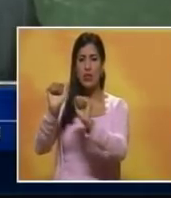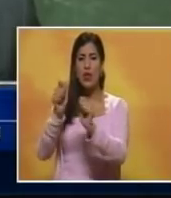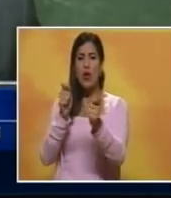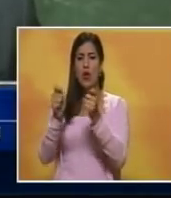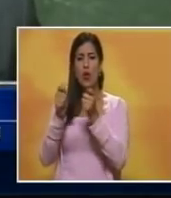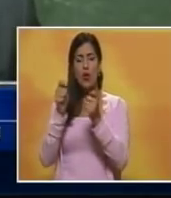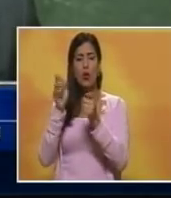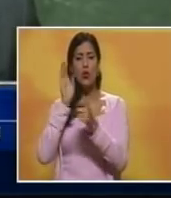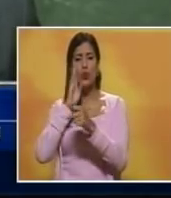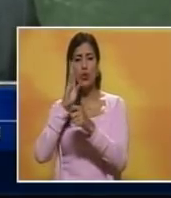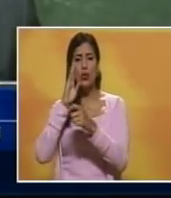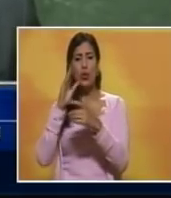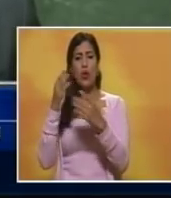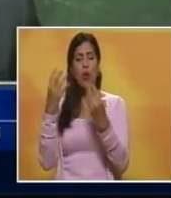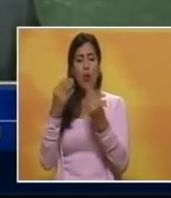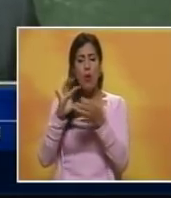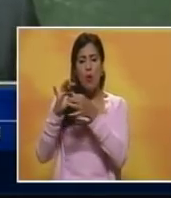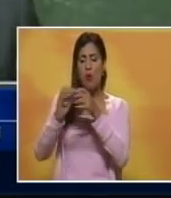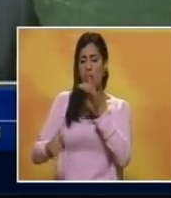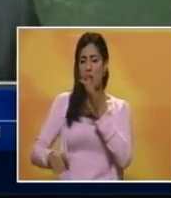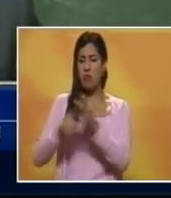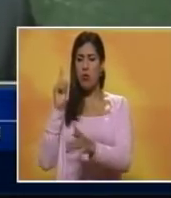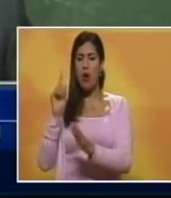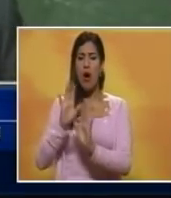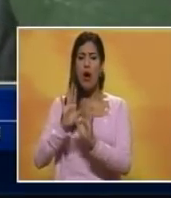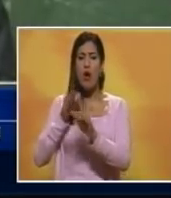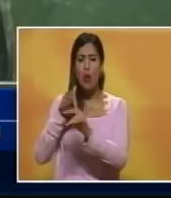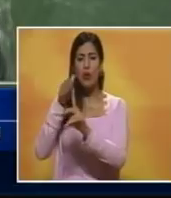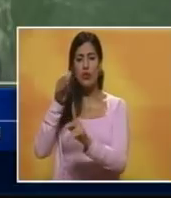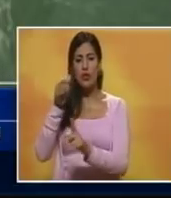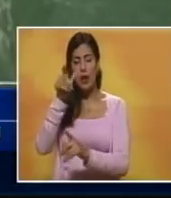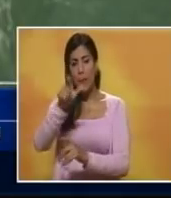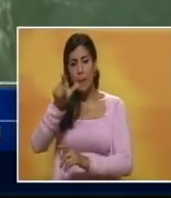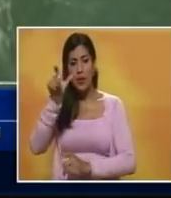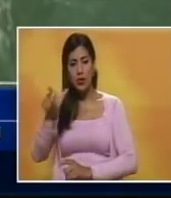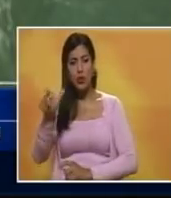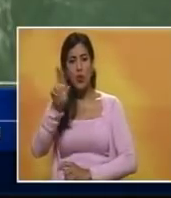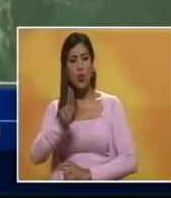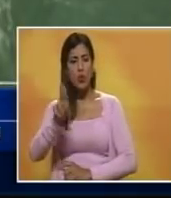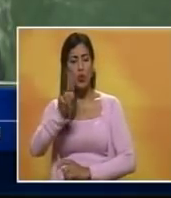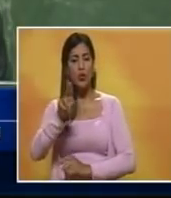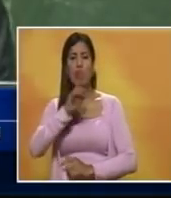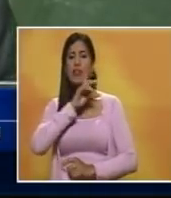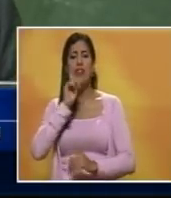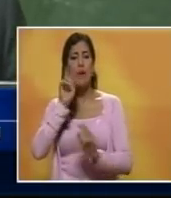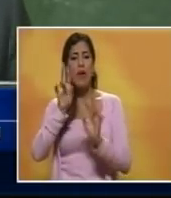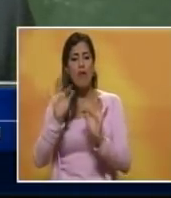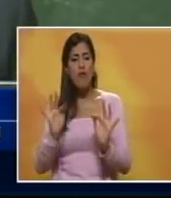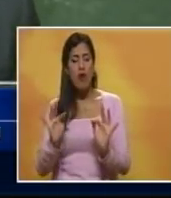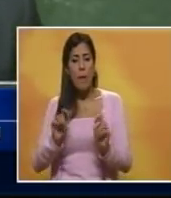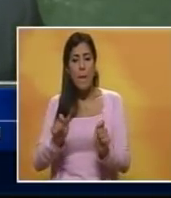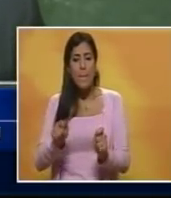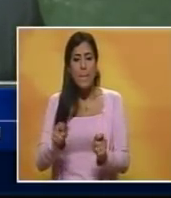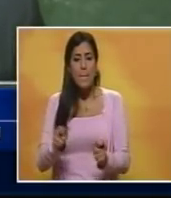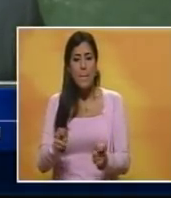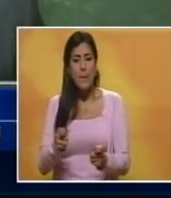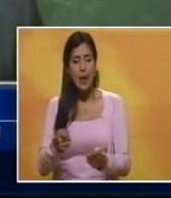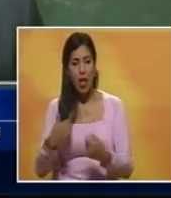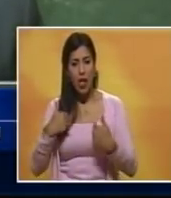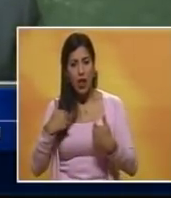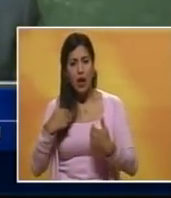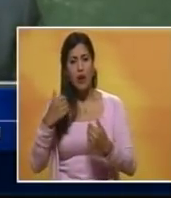medidas coercitivas unilaterales, en particular aquellas usadas como herramientas de presión